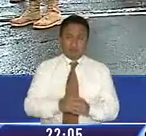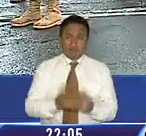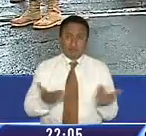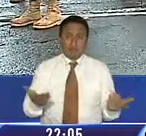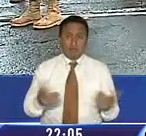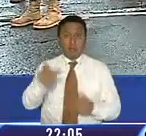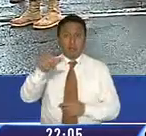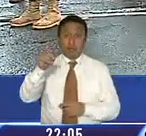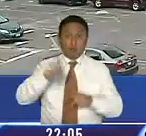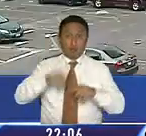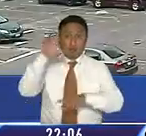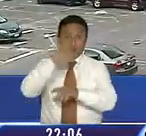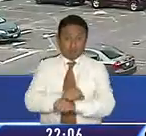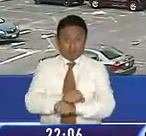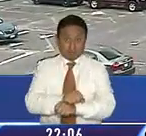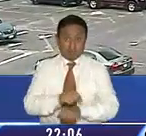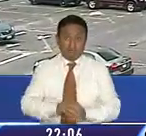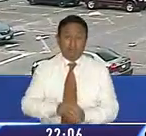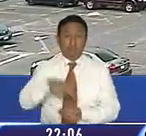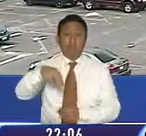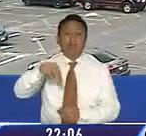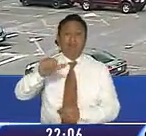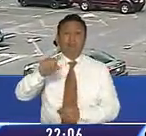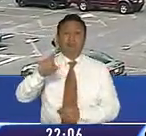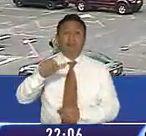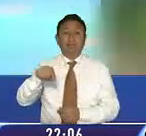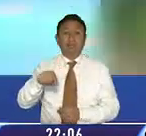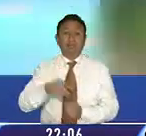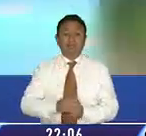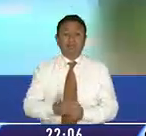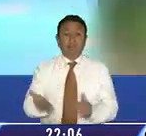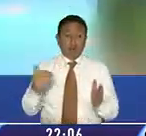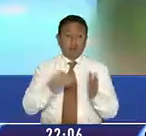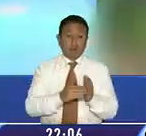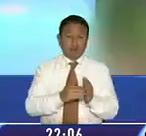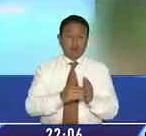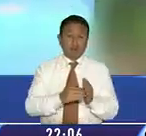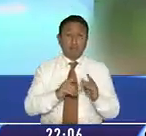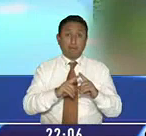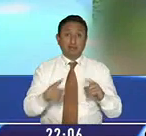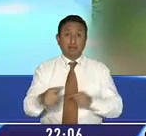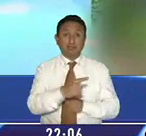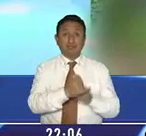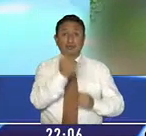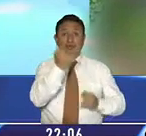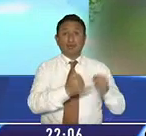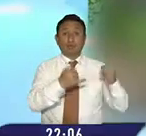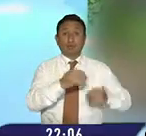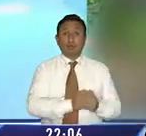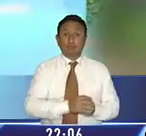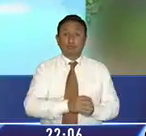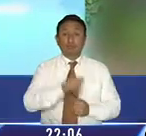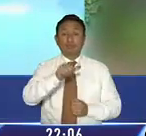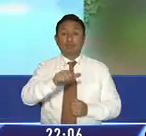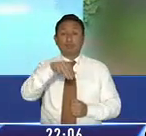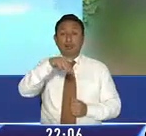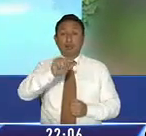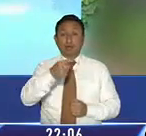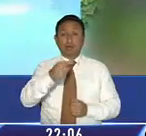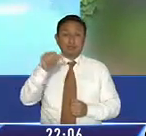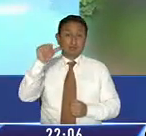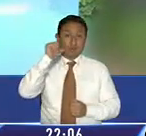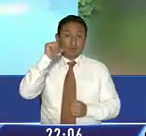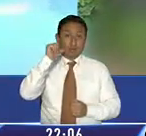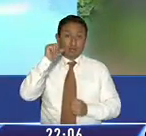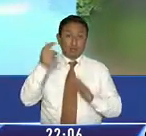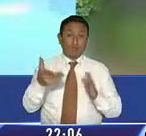fue capturado, Don Nasa nuevamente apareció. Lo hizo en un potrero en el sector de Amaguaña.